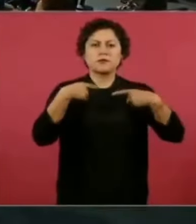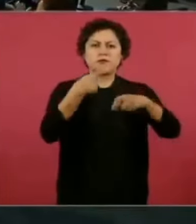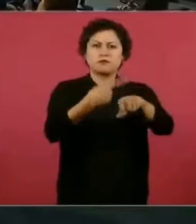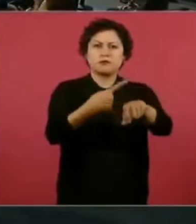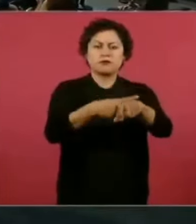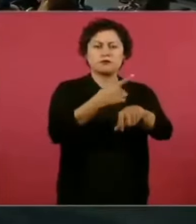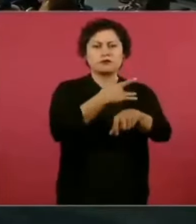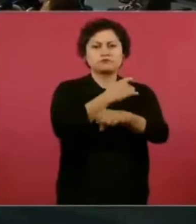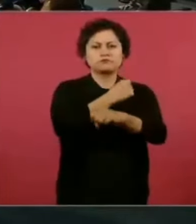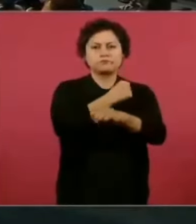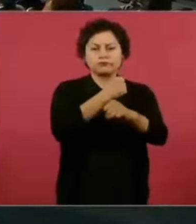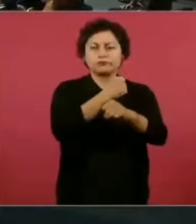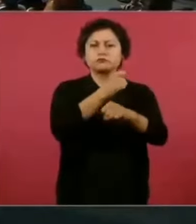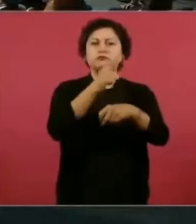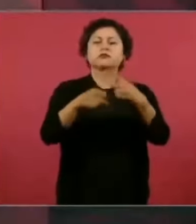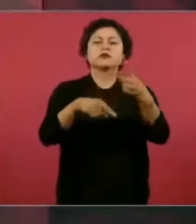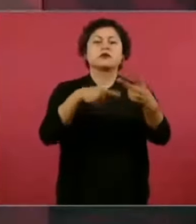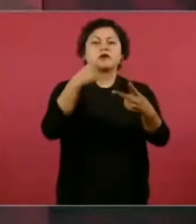la hemodiálisis,